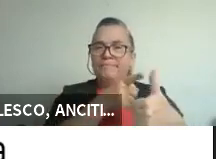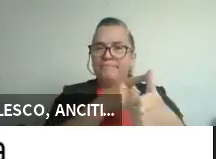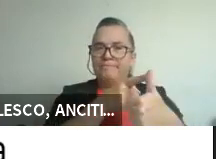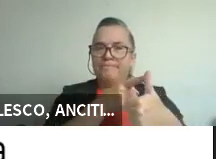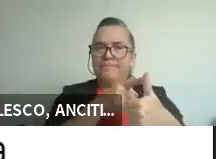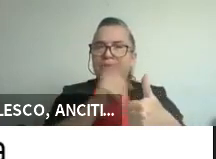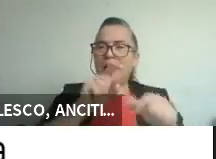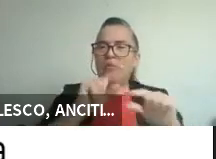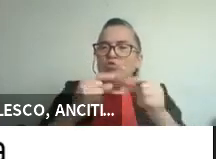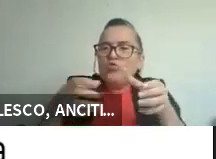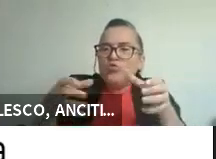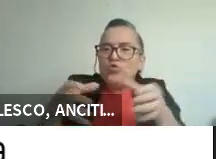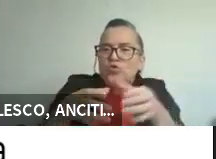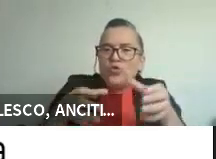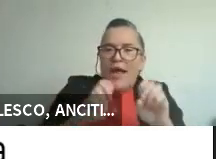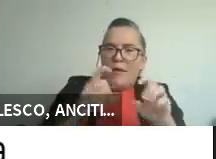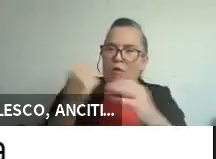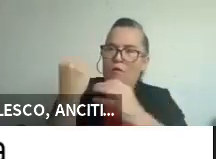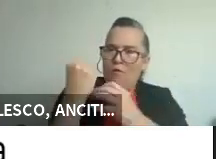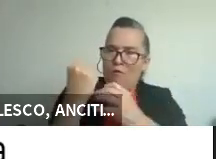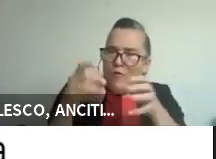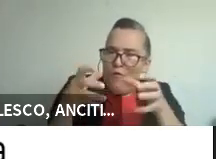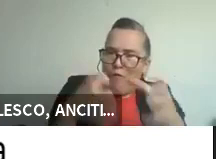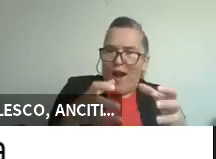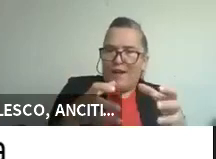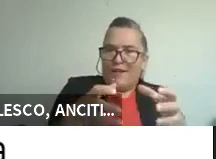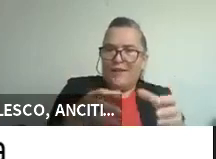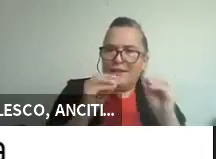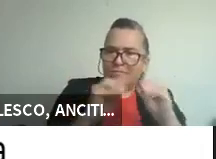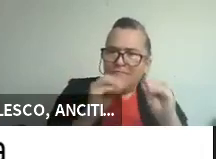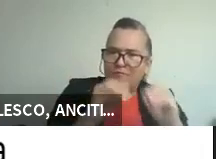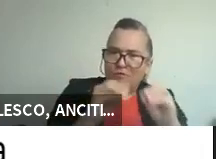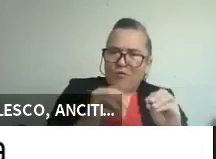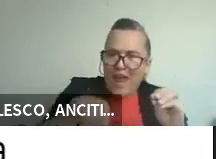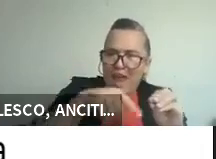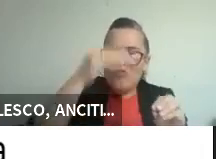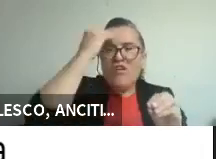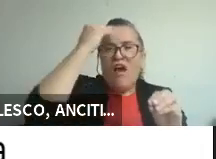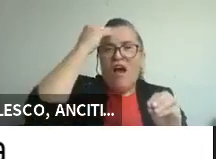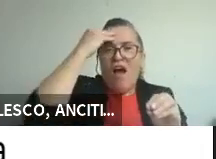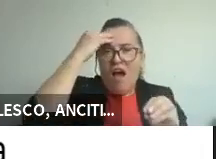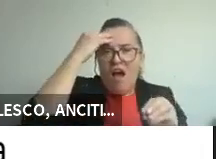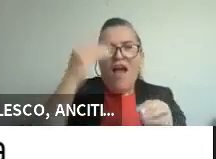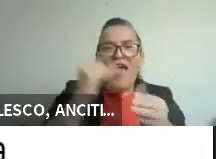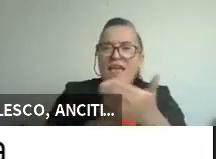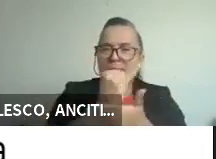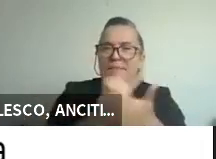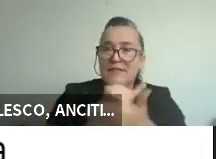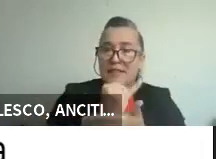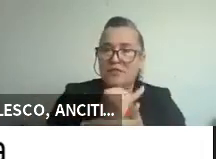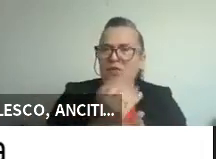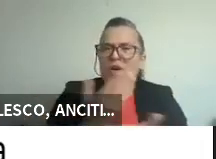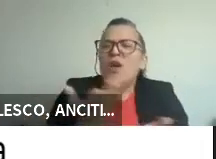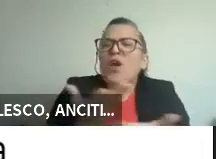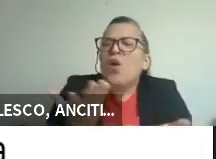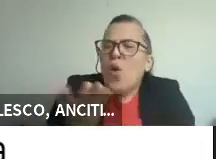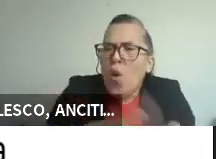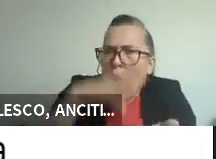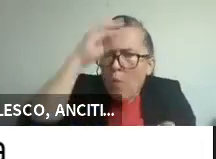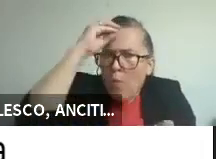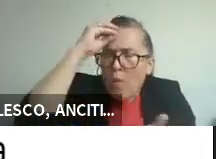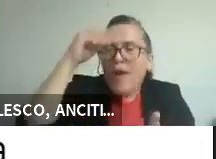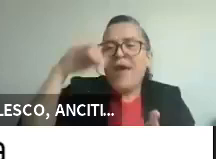colectivos académicos sólidos con formación en investigación y la formación en investigación se adquieren los estudios de posgrado